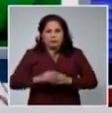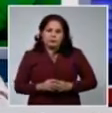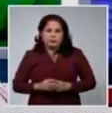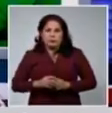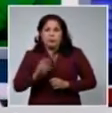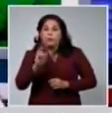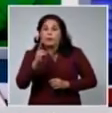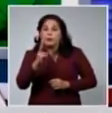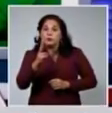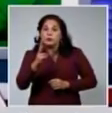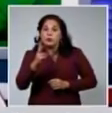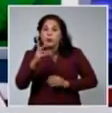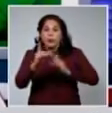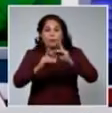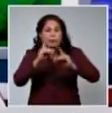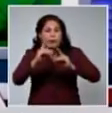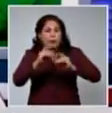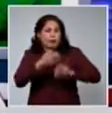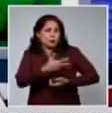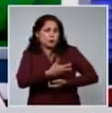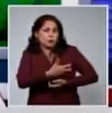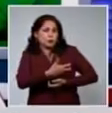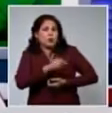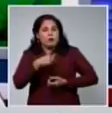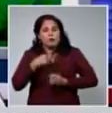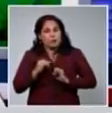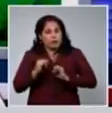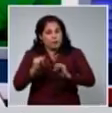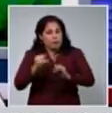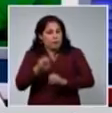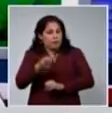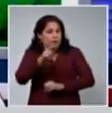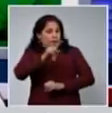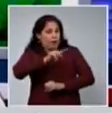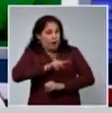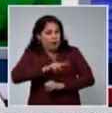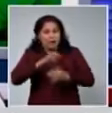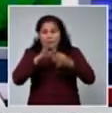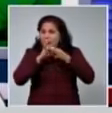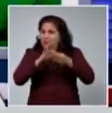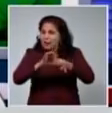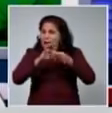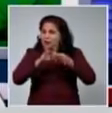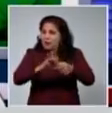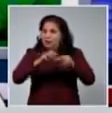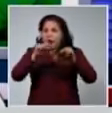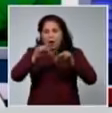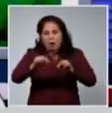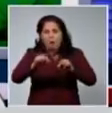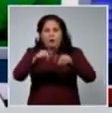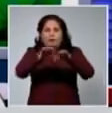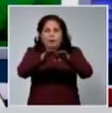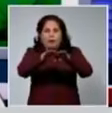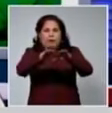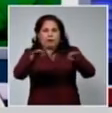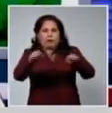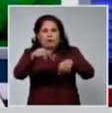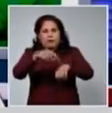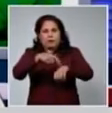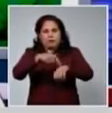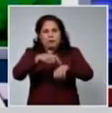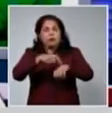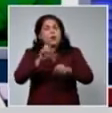plata antes pero bueno desarmado año el gran protesta bless en este momento aunque